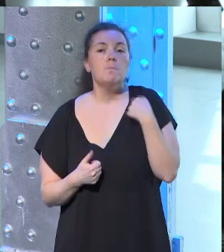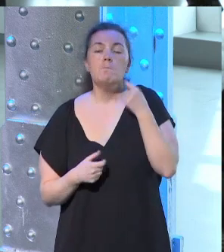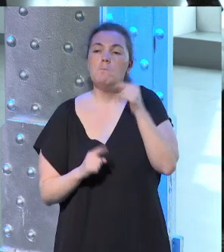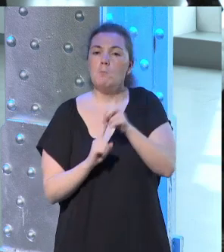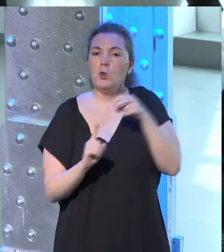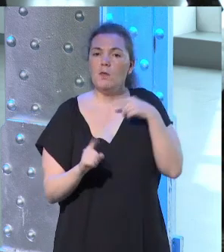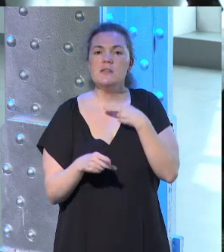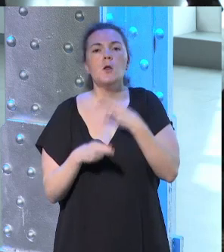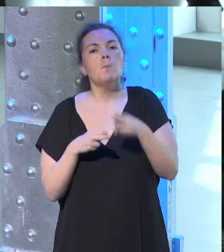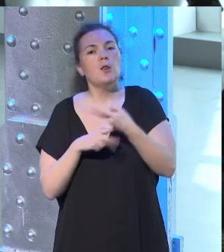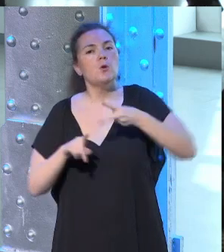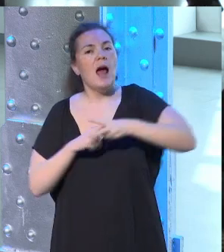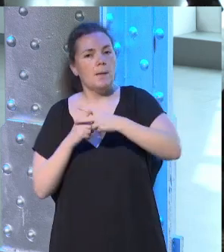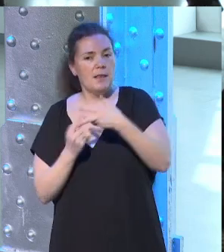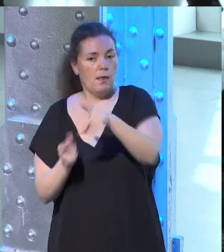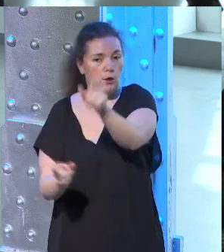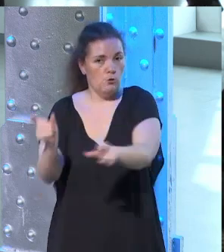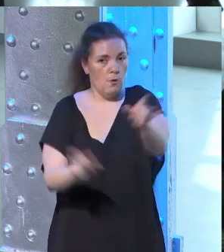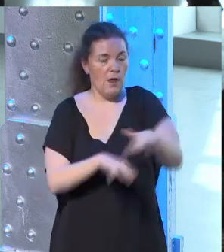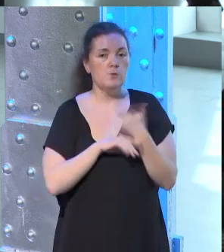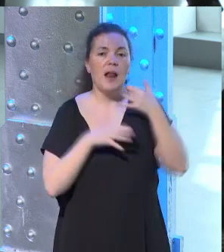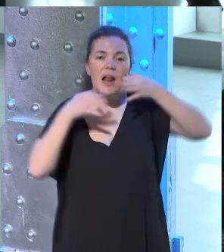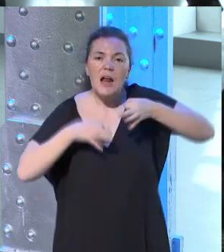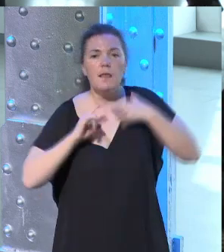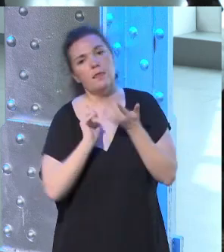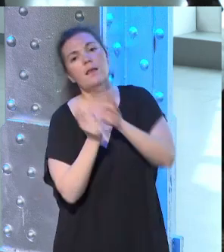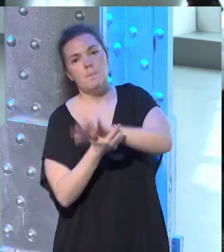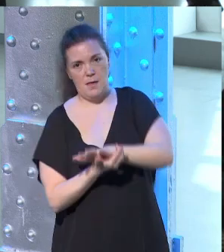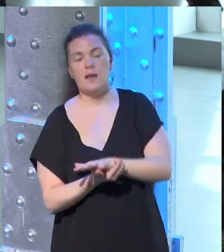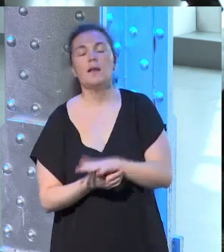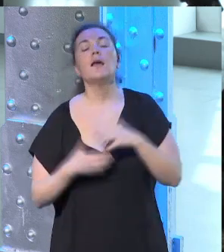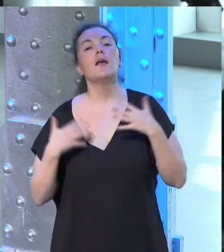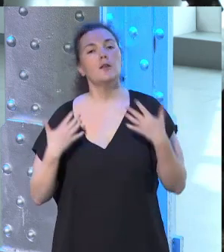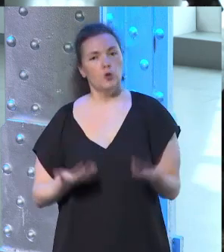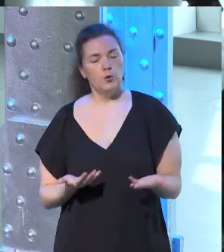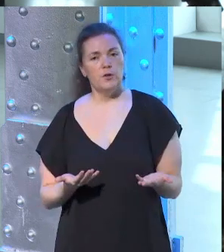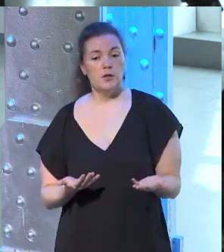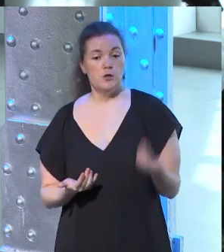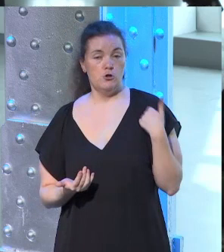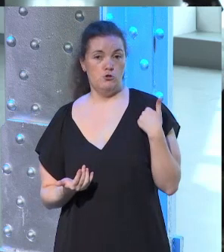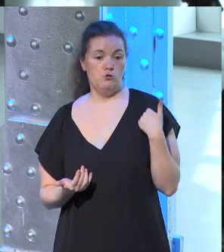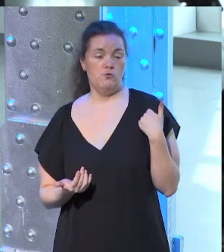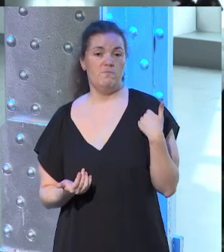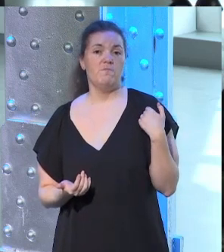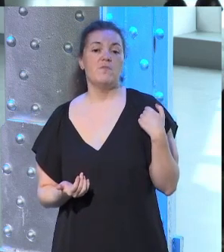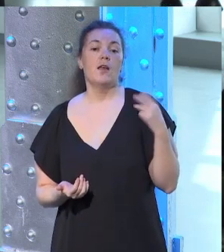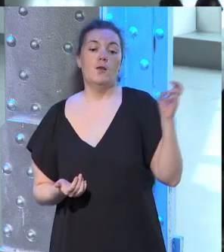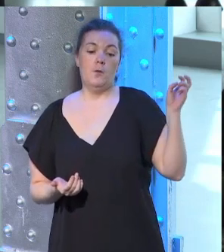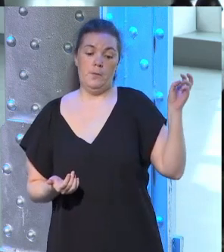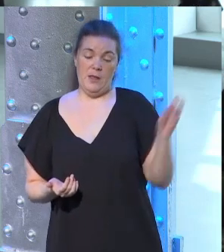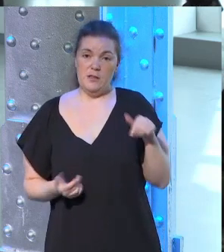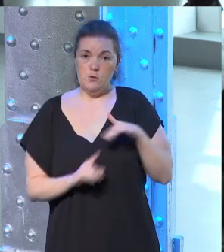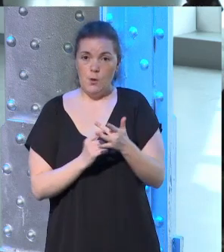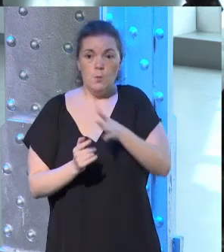herramienta, de los ciudadanos para cambiar la realidad, ¿no? Entonces, yo llegué aquí porque en un momento